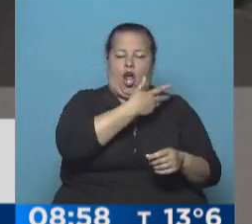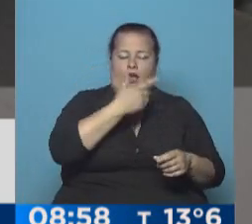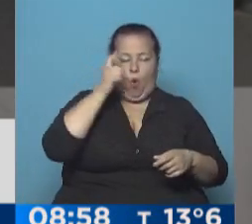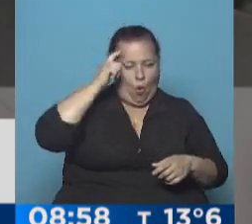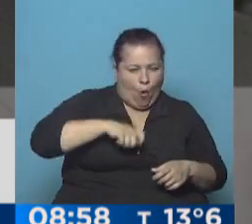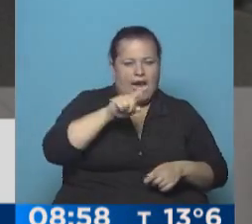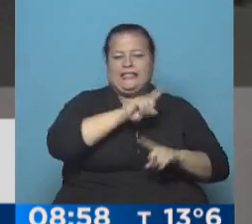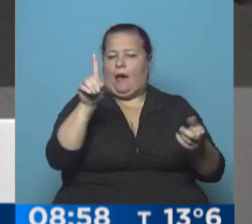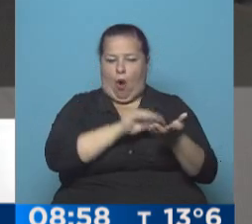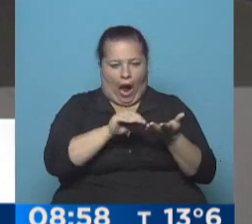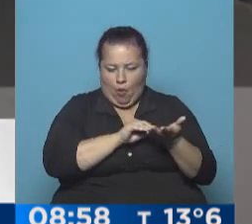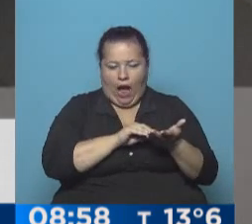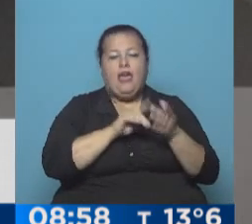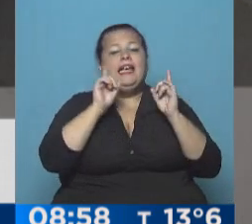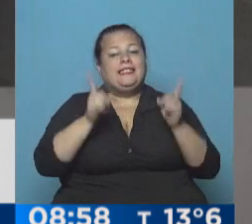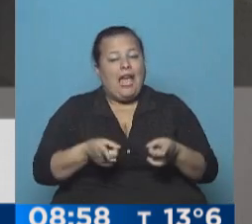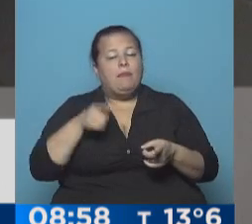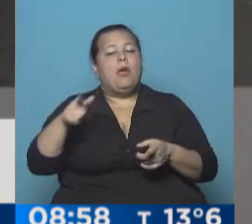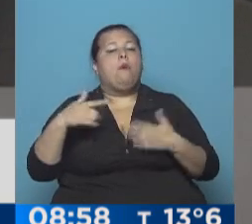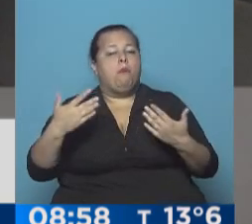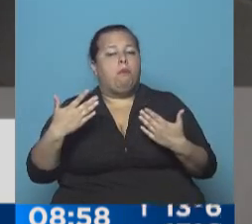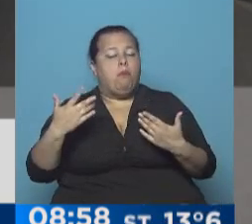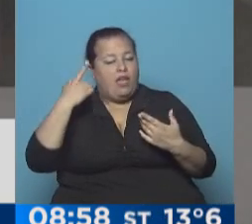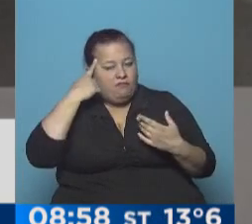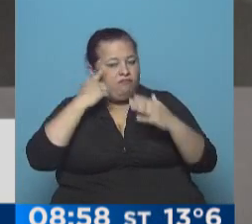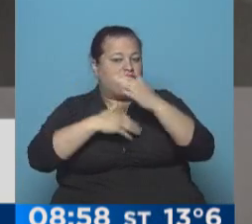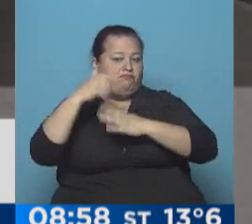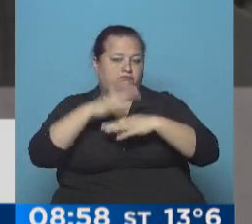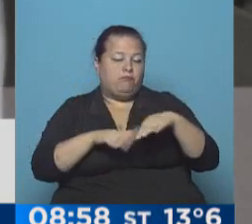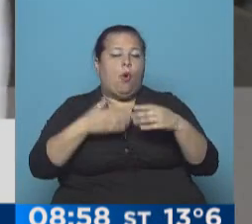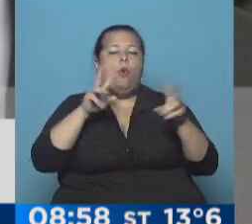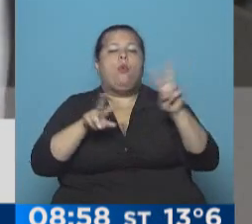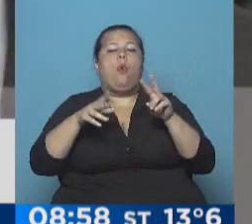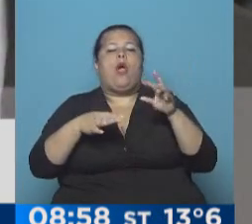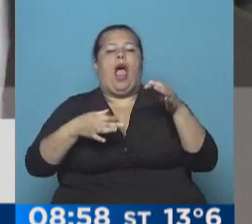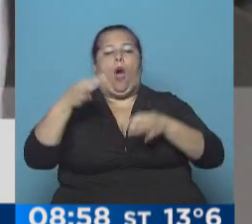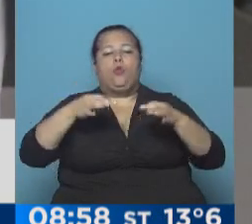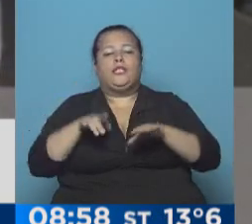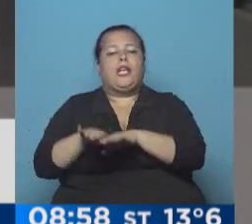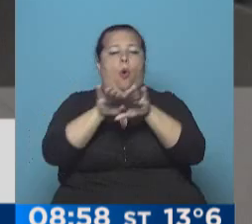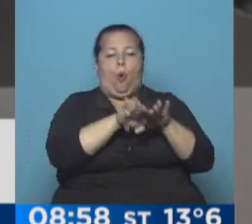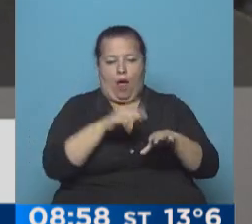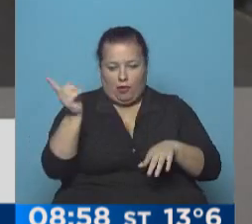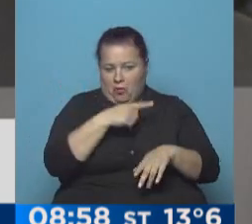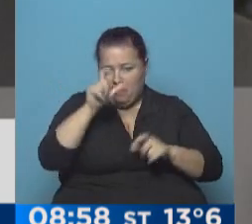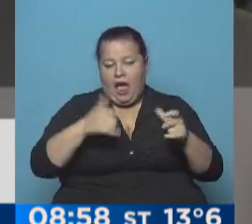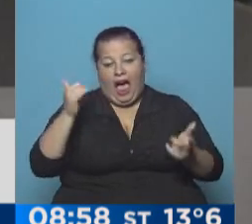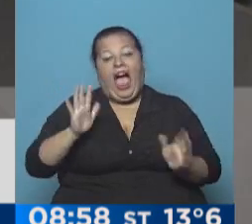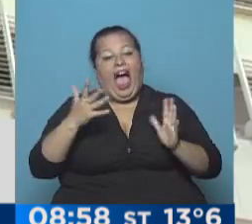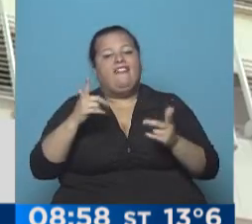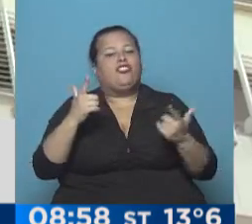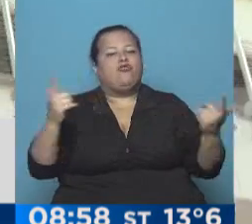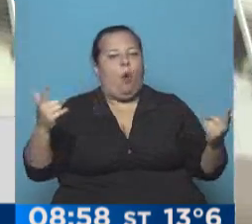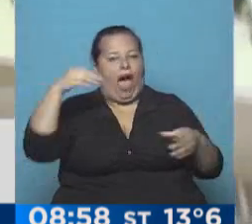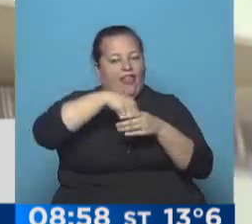Judicial ni abogados, también son portadores del sentido de equidad y de justicia común que posee cualquier ciudadano y que a veces está tan